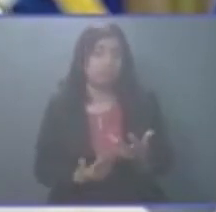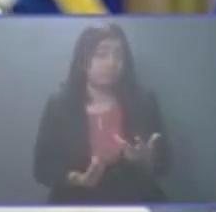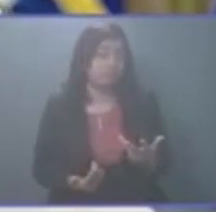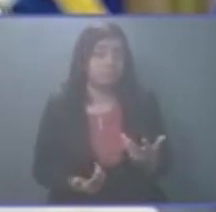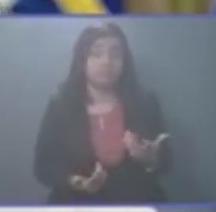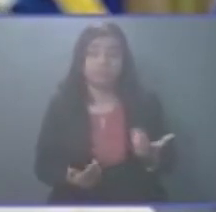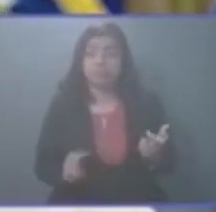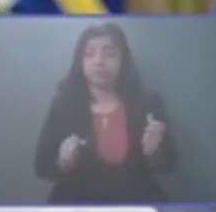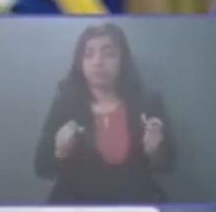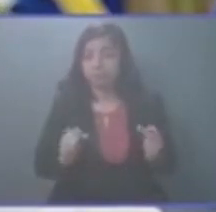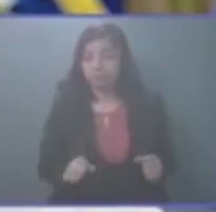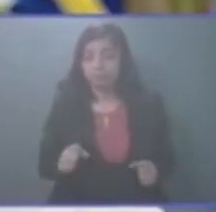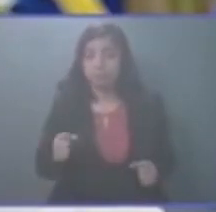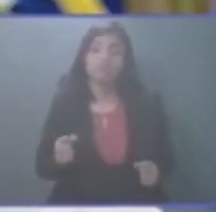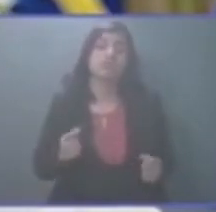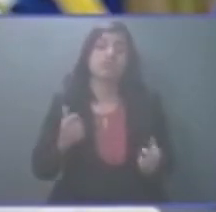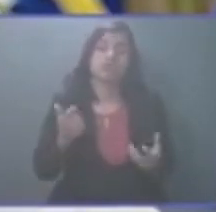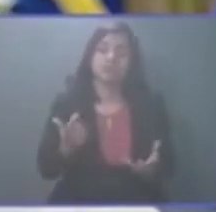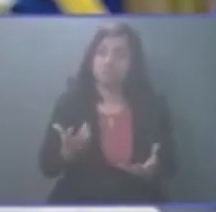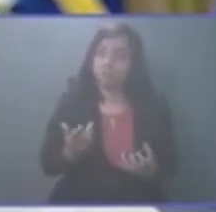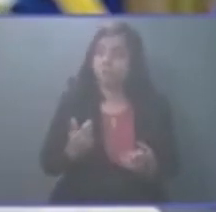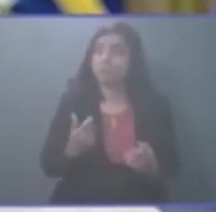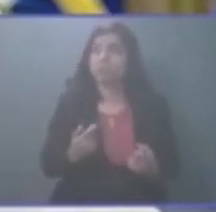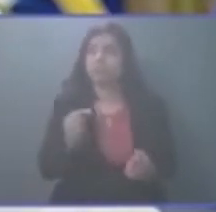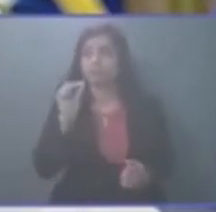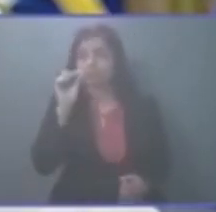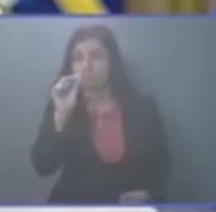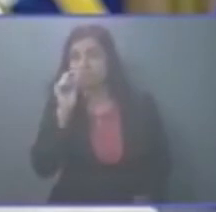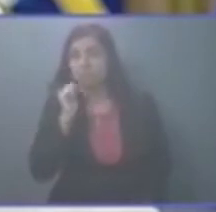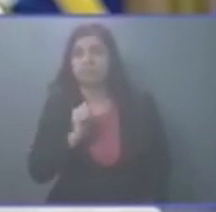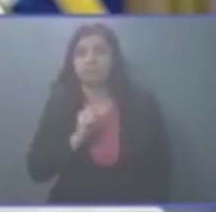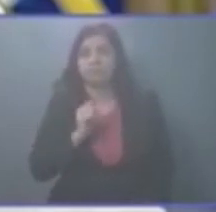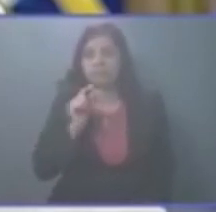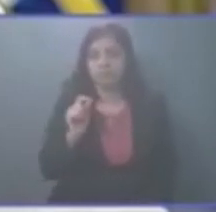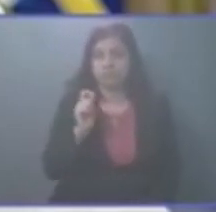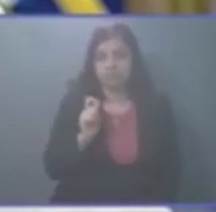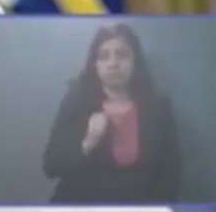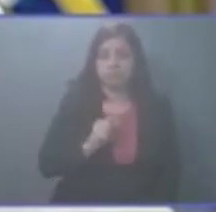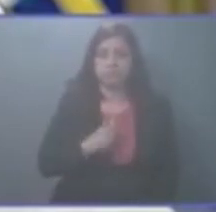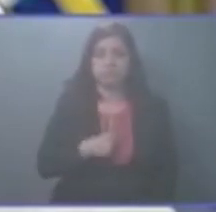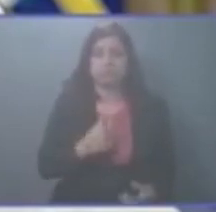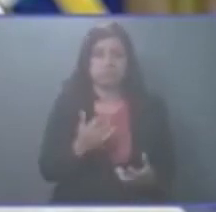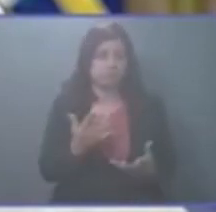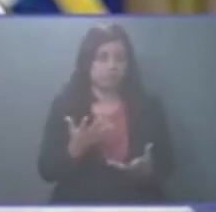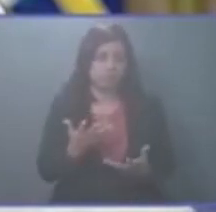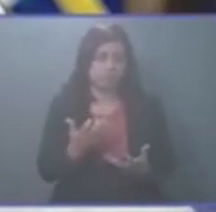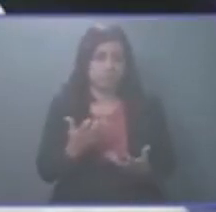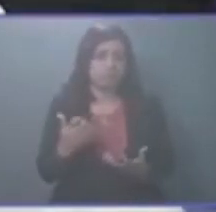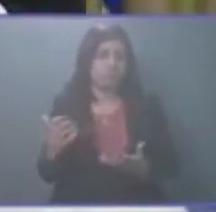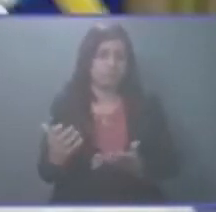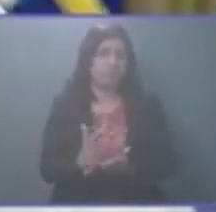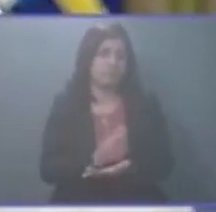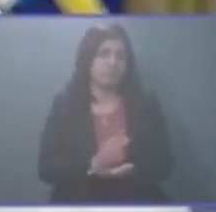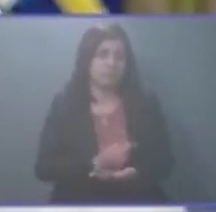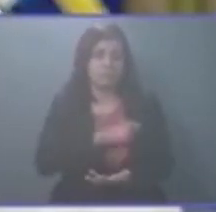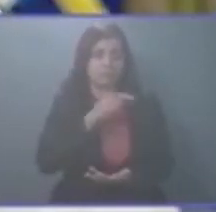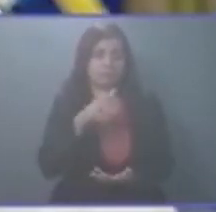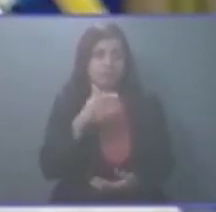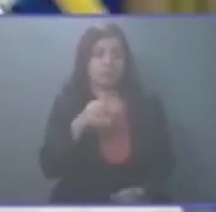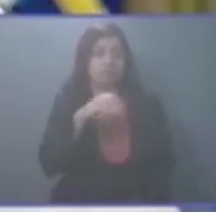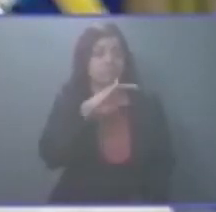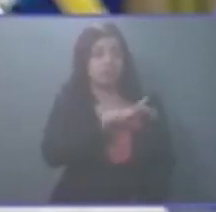o quiera pretenda por un trámite pretender cobrar sobre este